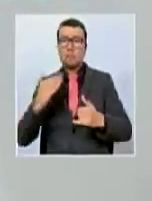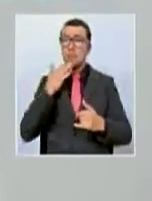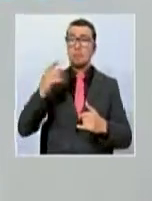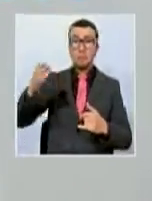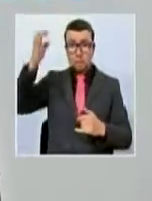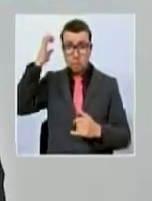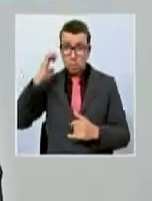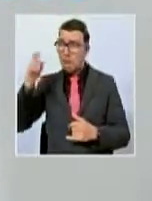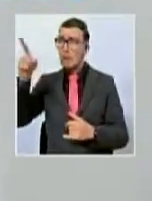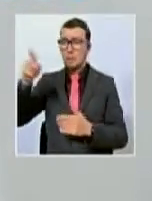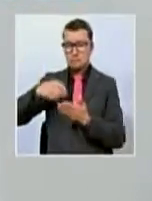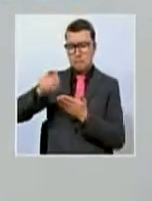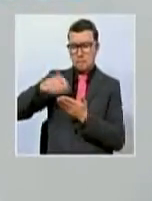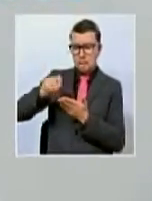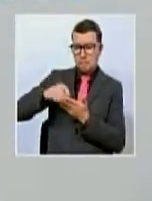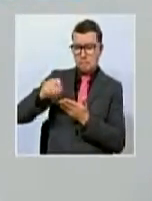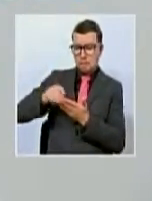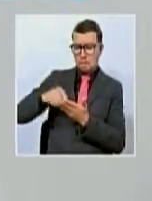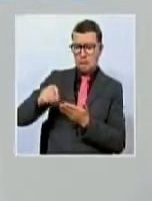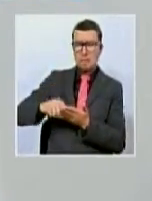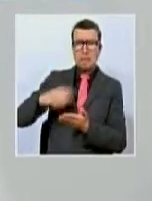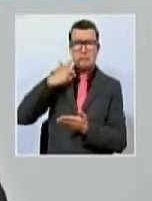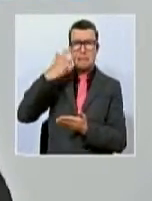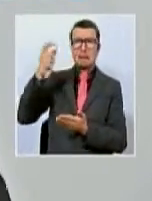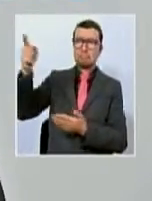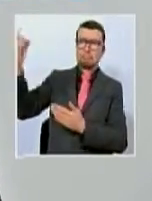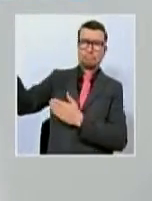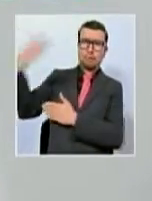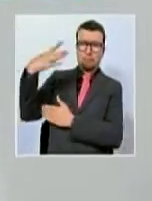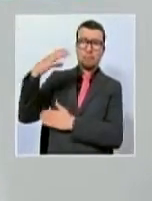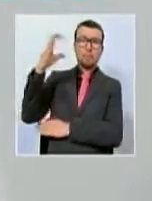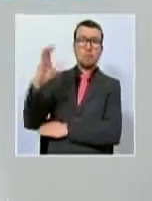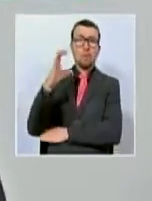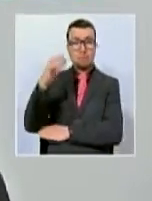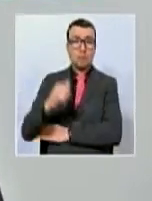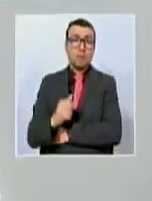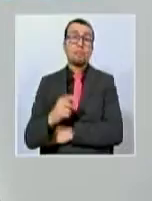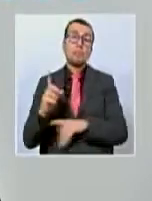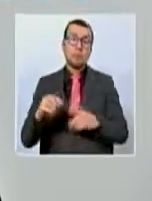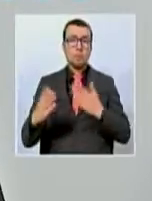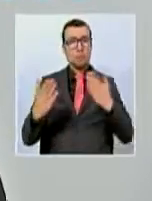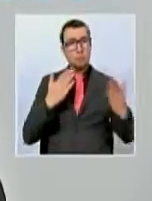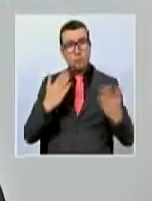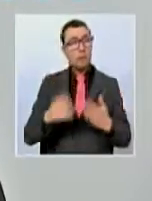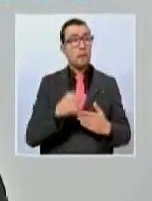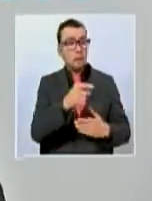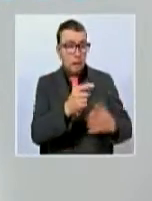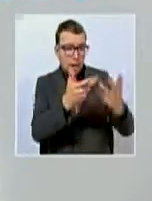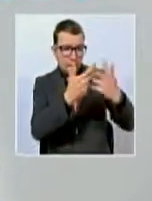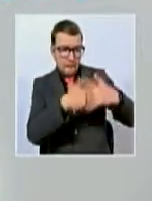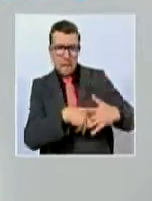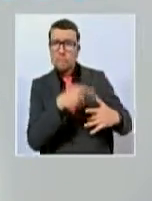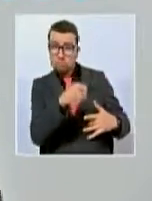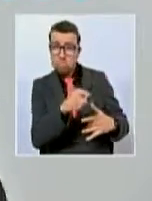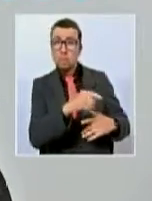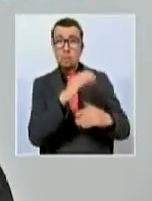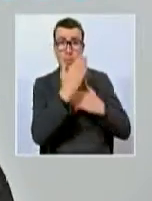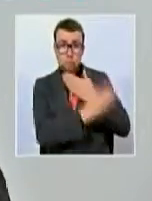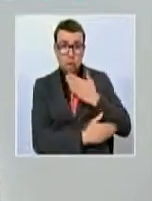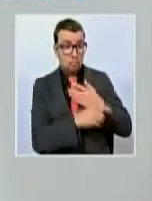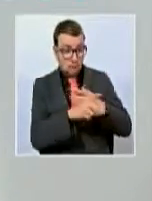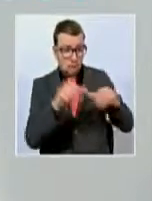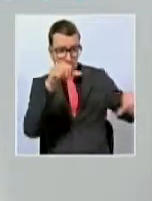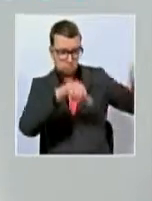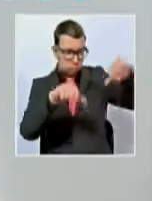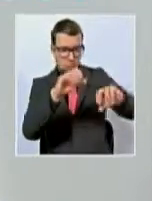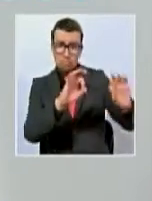Europa es muchísimo mayor a la que hoy tenemos en Colombia. Hay que confiar también en los laboratorios de buena calidad. Y también hay